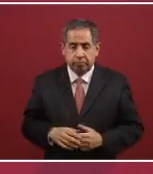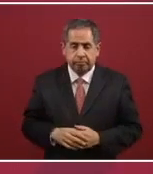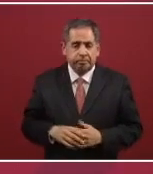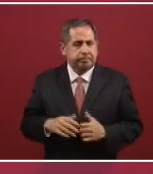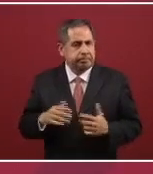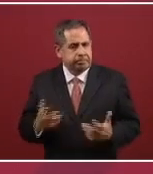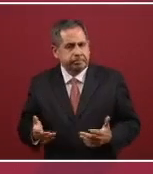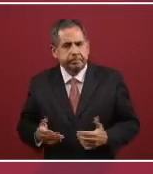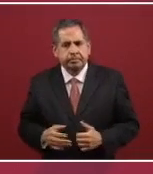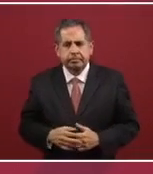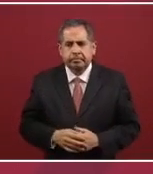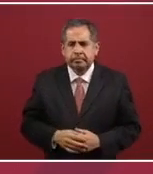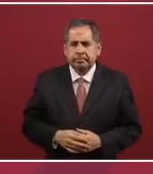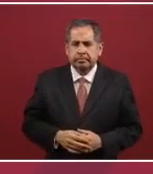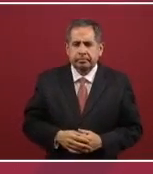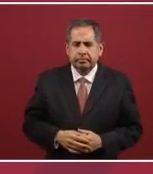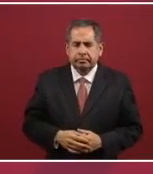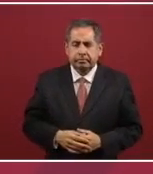Entonces,